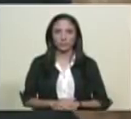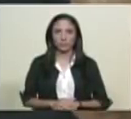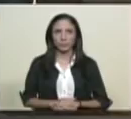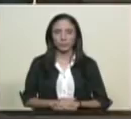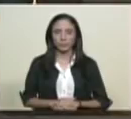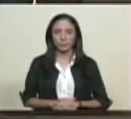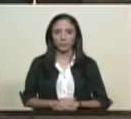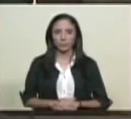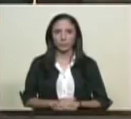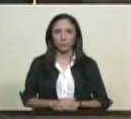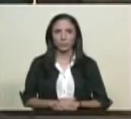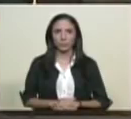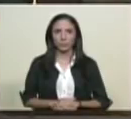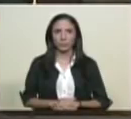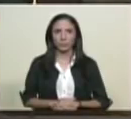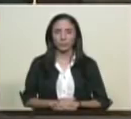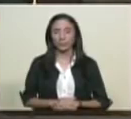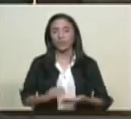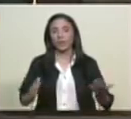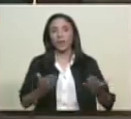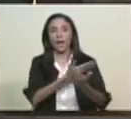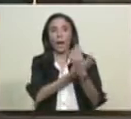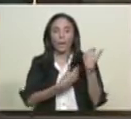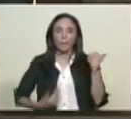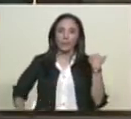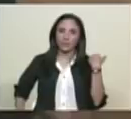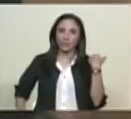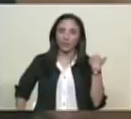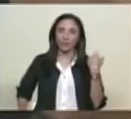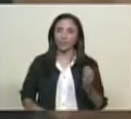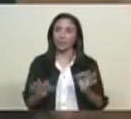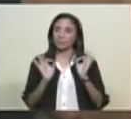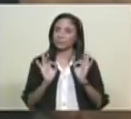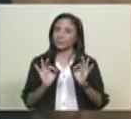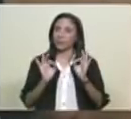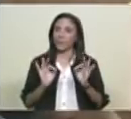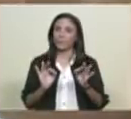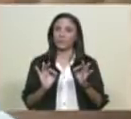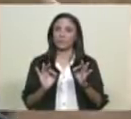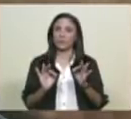vitalicio de la Comisión Constitucional.